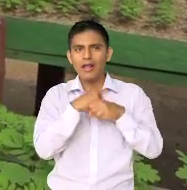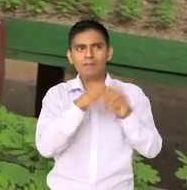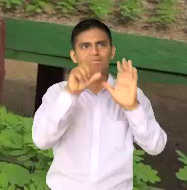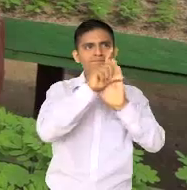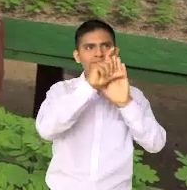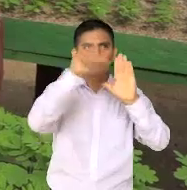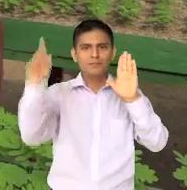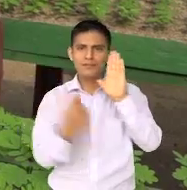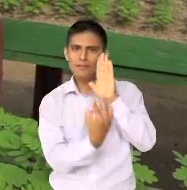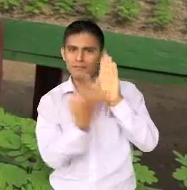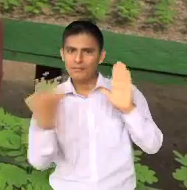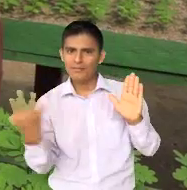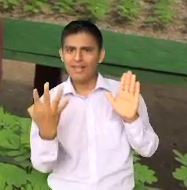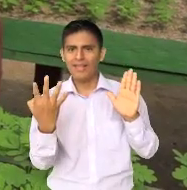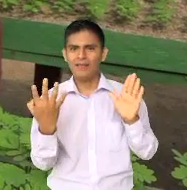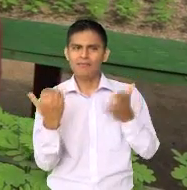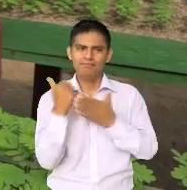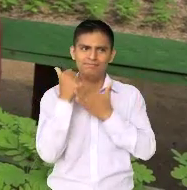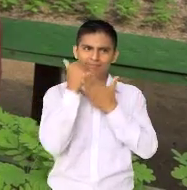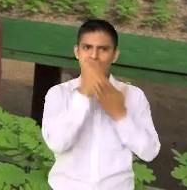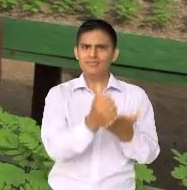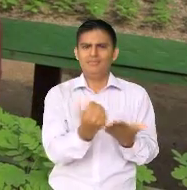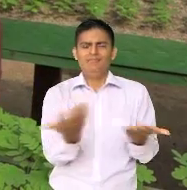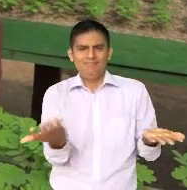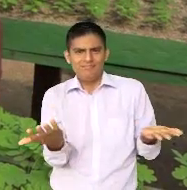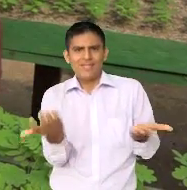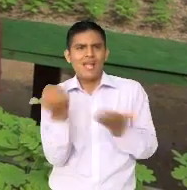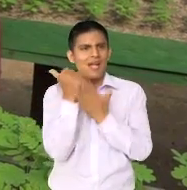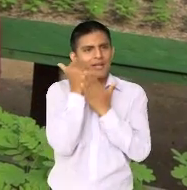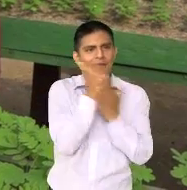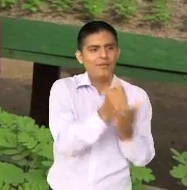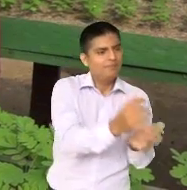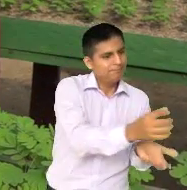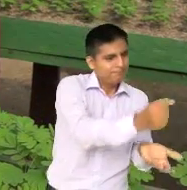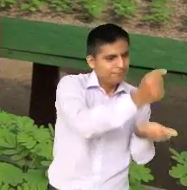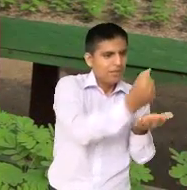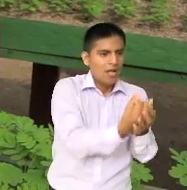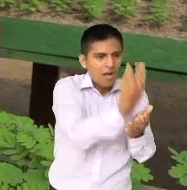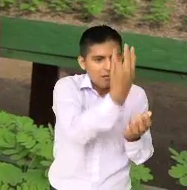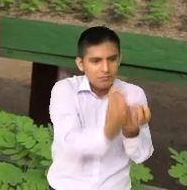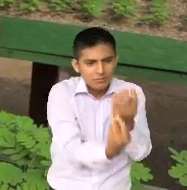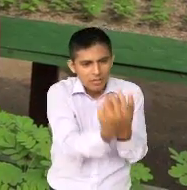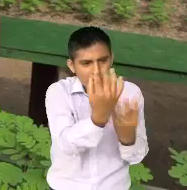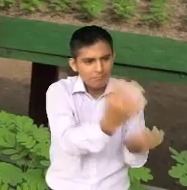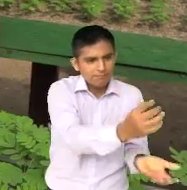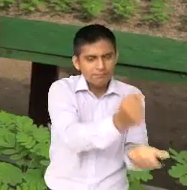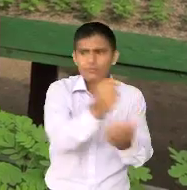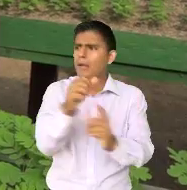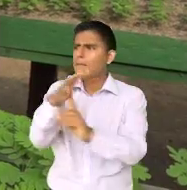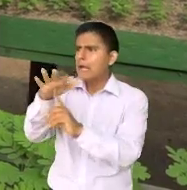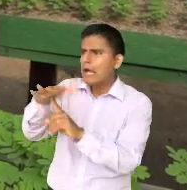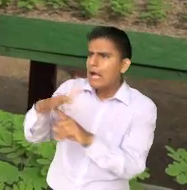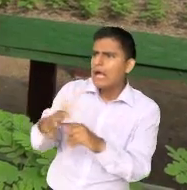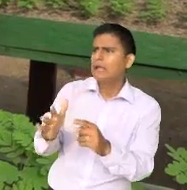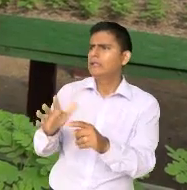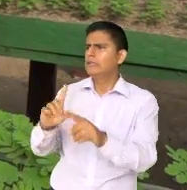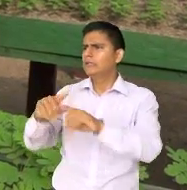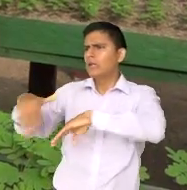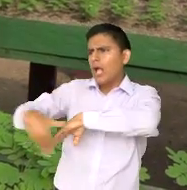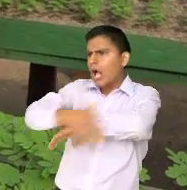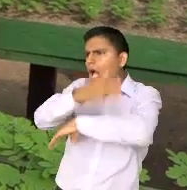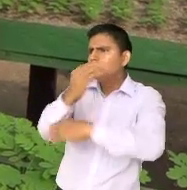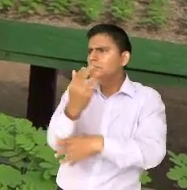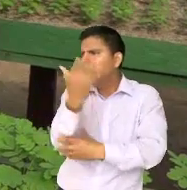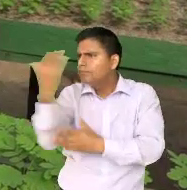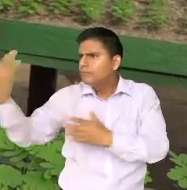que ya está en pleno funcionamiento el que servirá precisamente para utilizar la reforestación que necesitan los parques ver